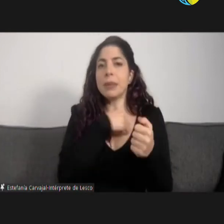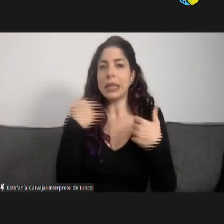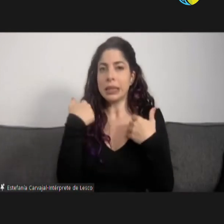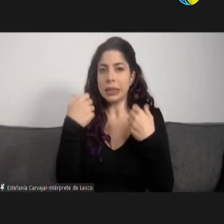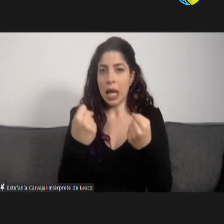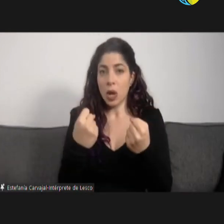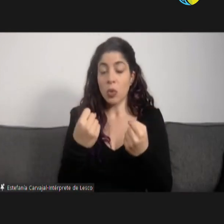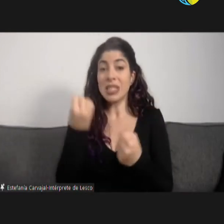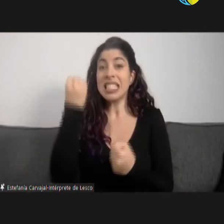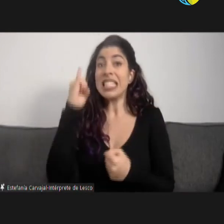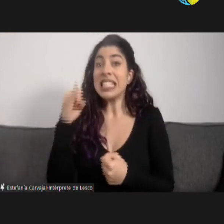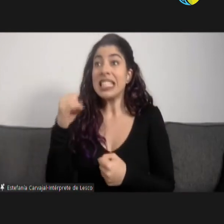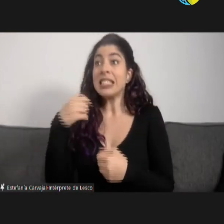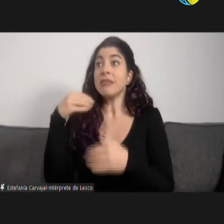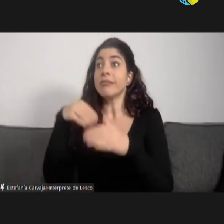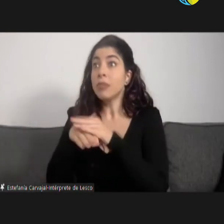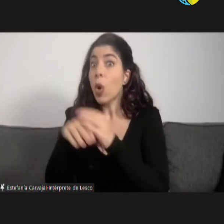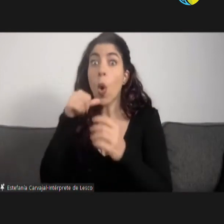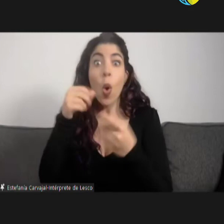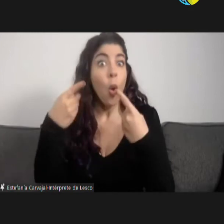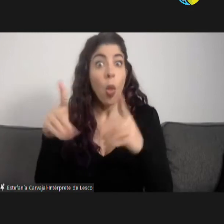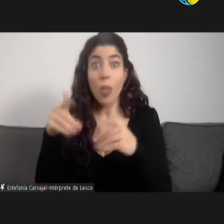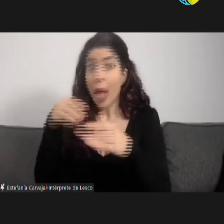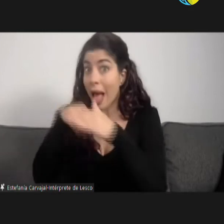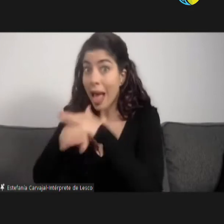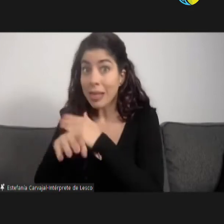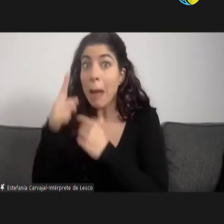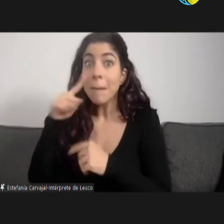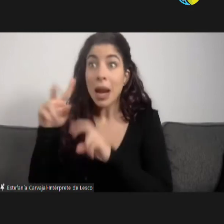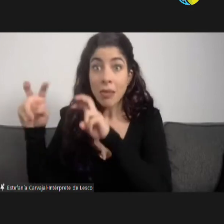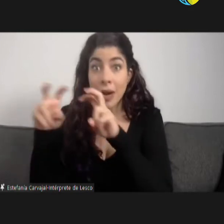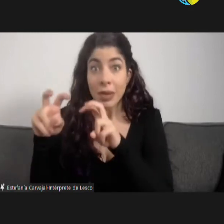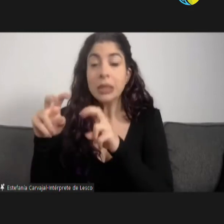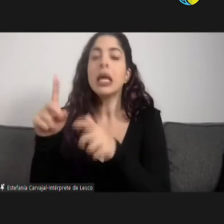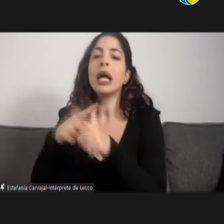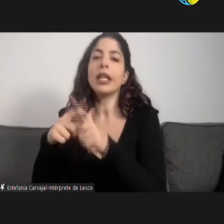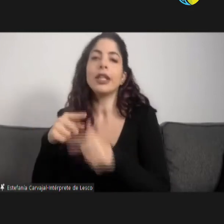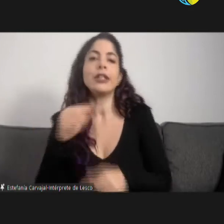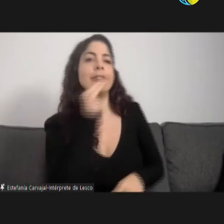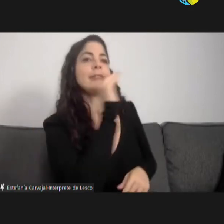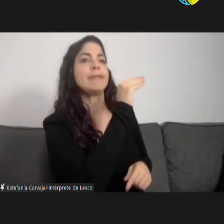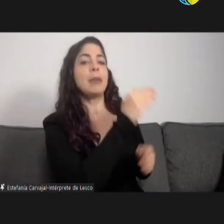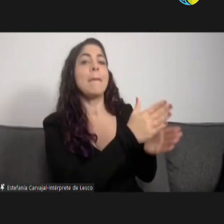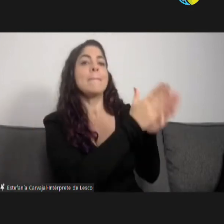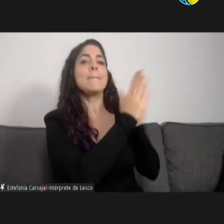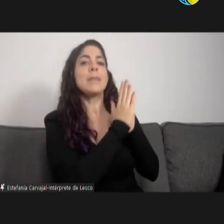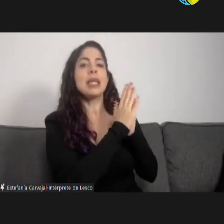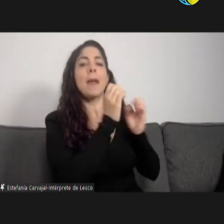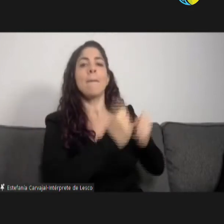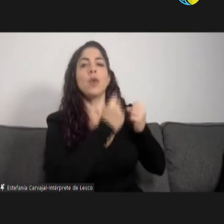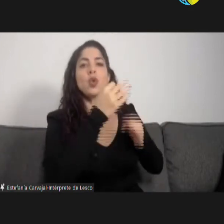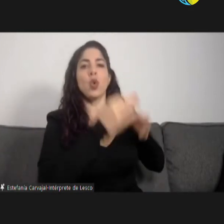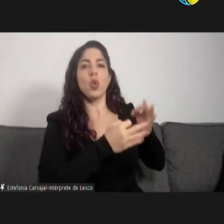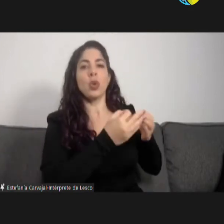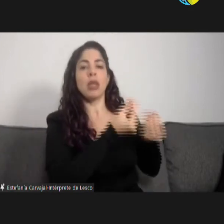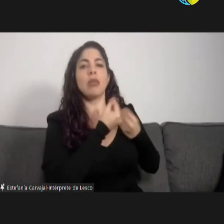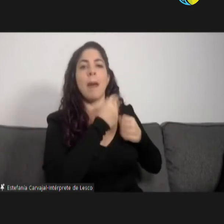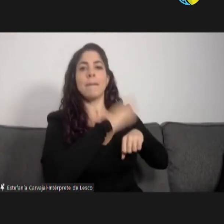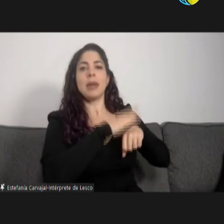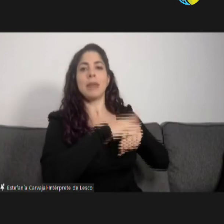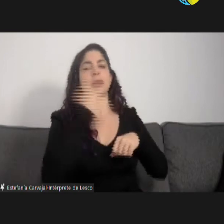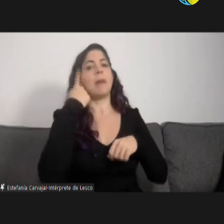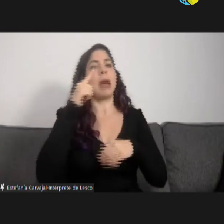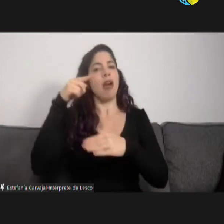se nos niegue la entrada para realizar la inspección, vamos a proceder a hacer una solicitud de allanamiento ante el Poder Judicial. Si es en